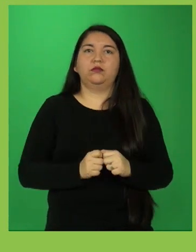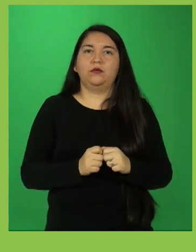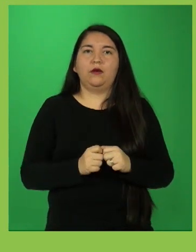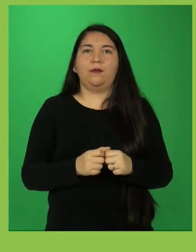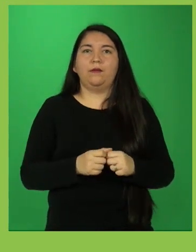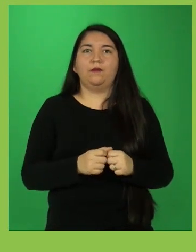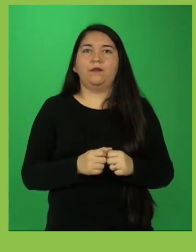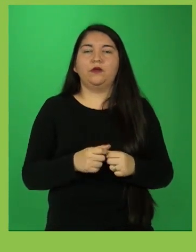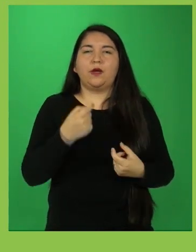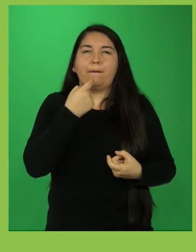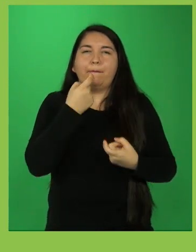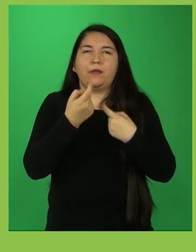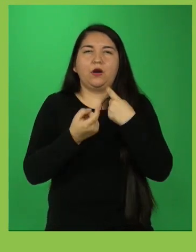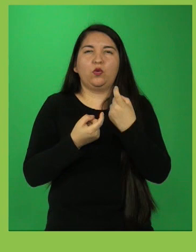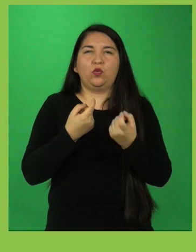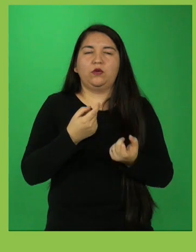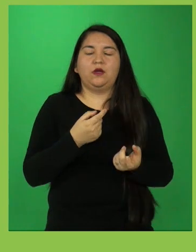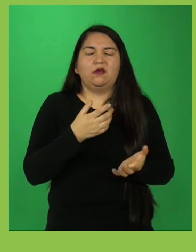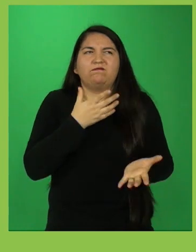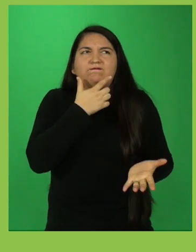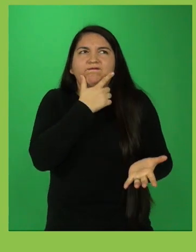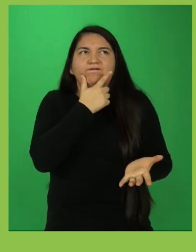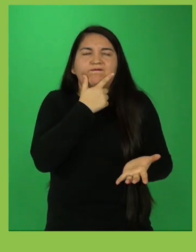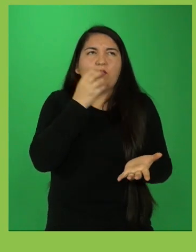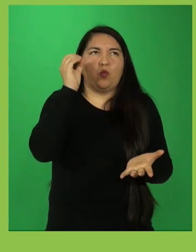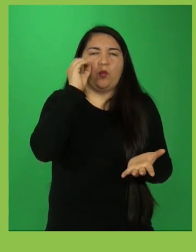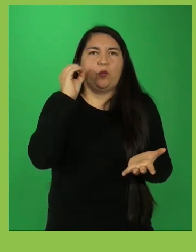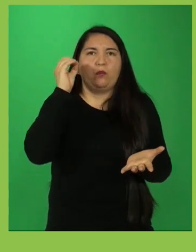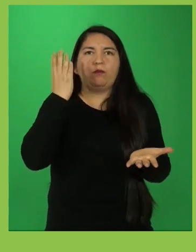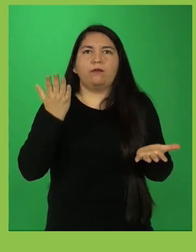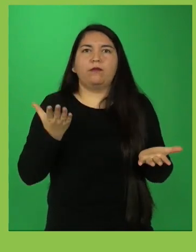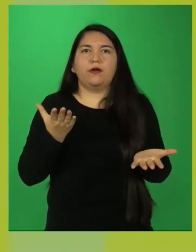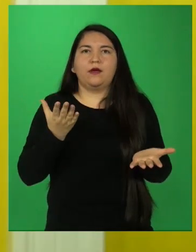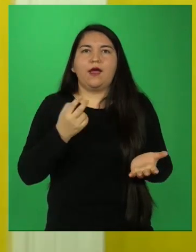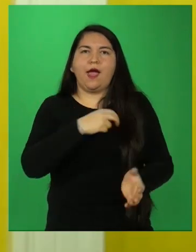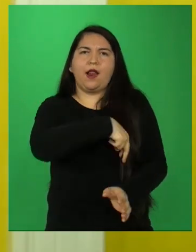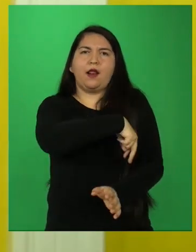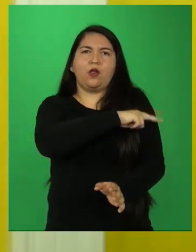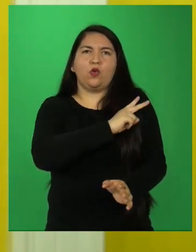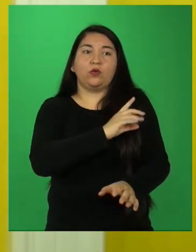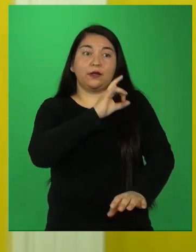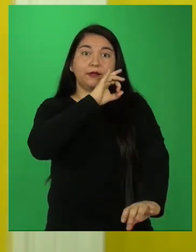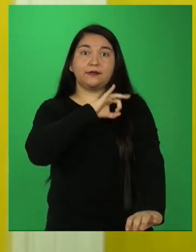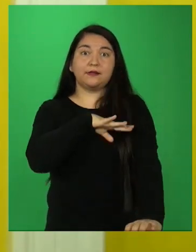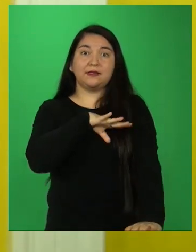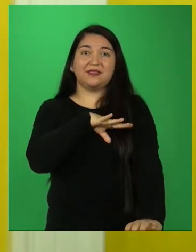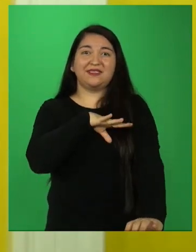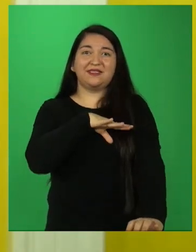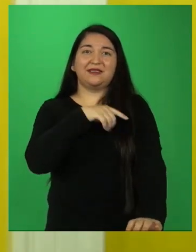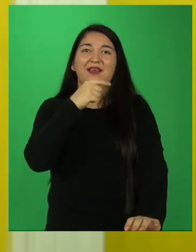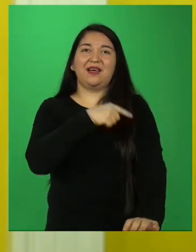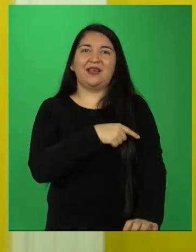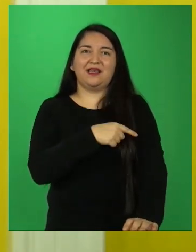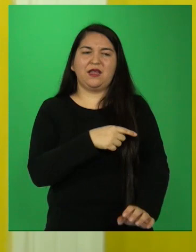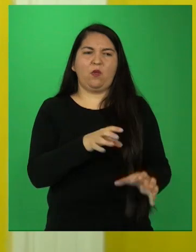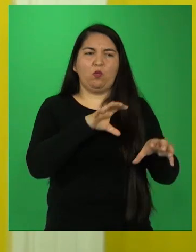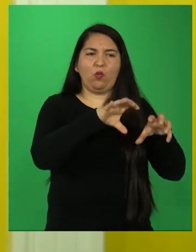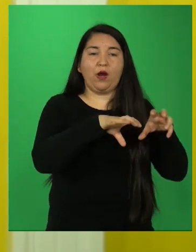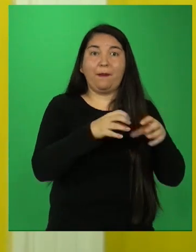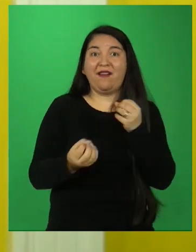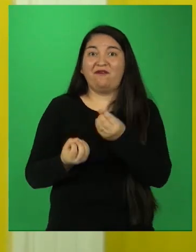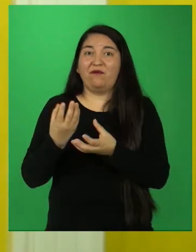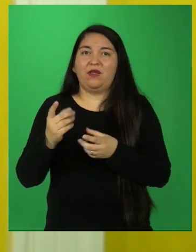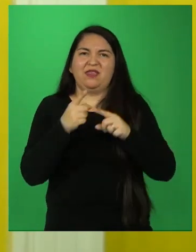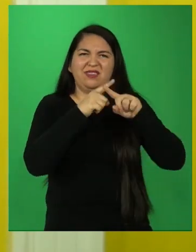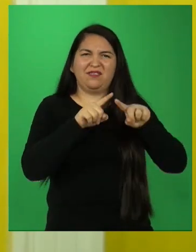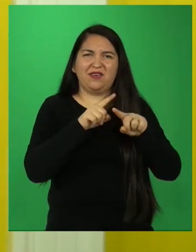ya podríamos ir preguntándonos o cuestionándonos por qué el norte de Chile es menos diverso en cantidad